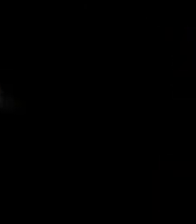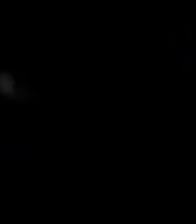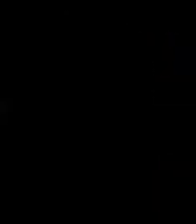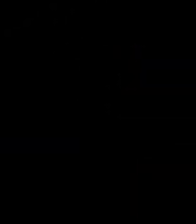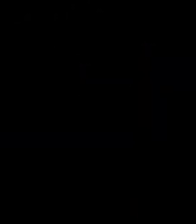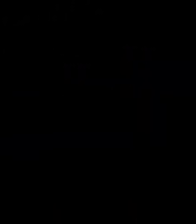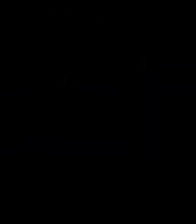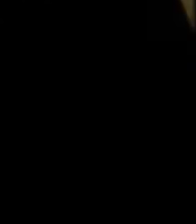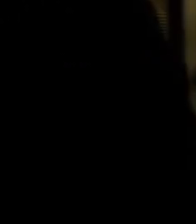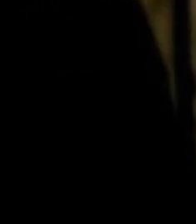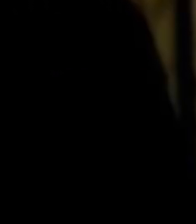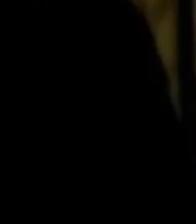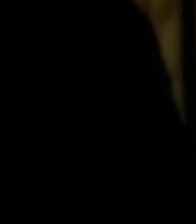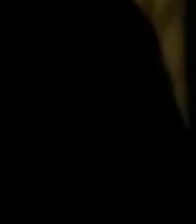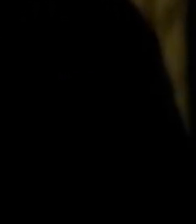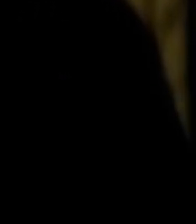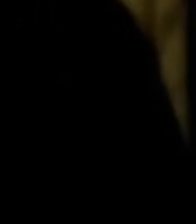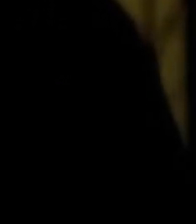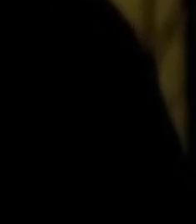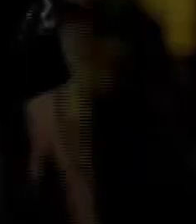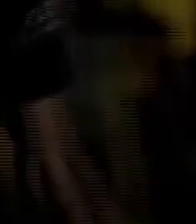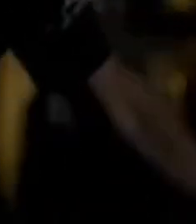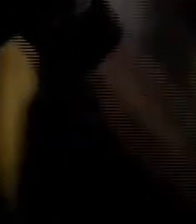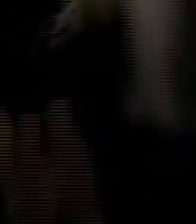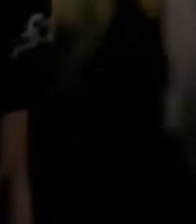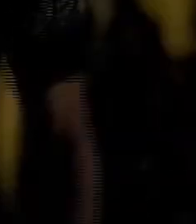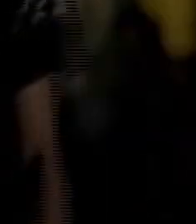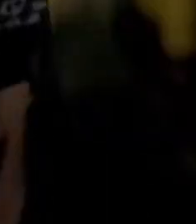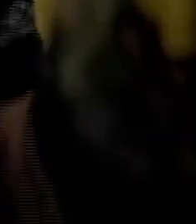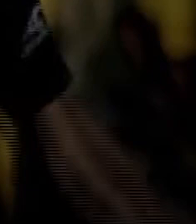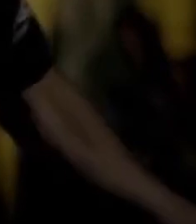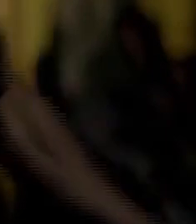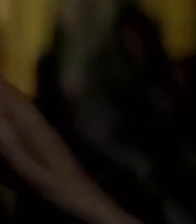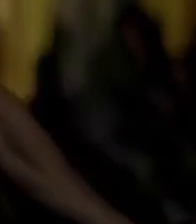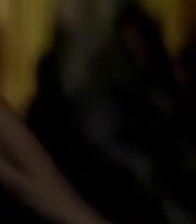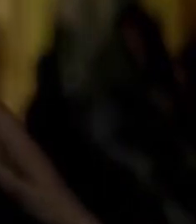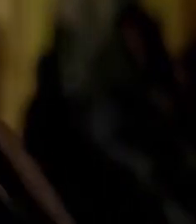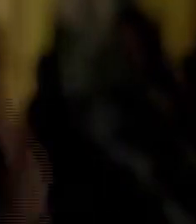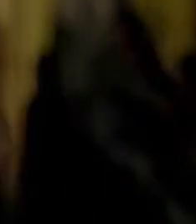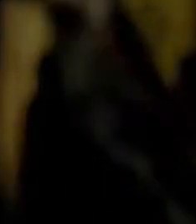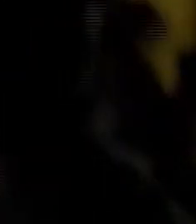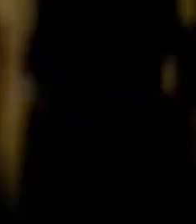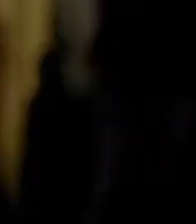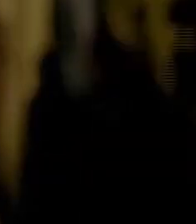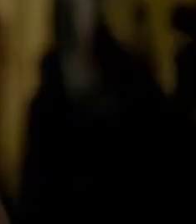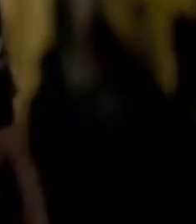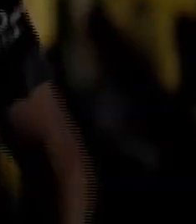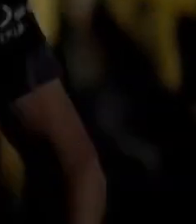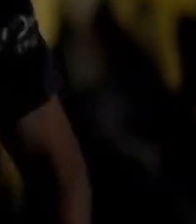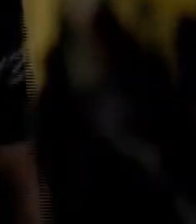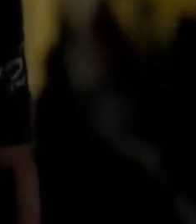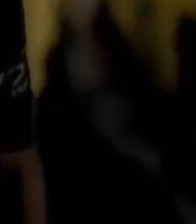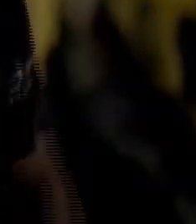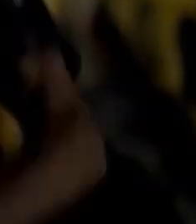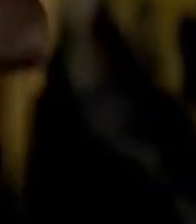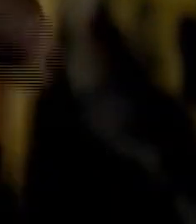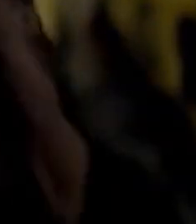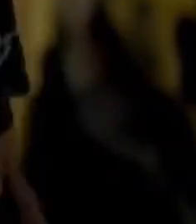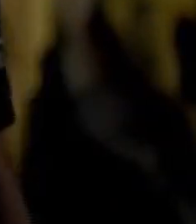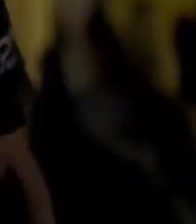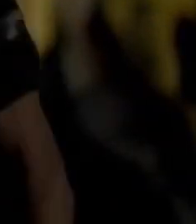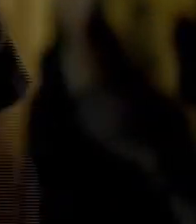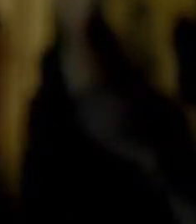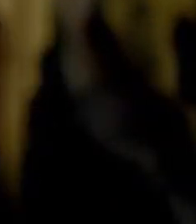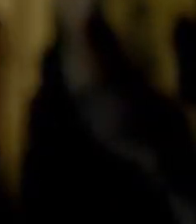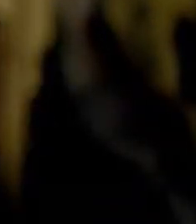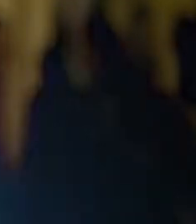poco, salir, pasear, caminar, tomar un poco de aire. Está bien, pero acá no es el lugar. Este no es el lugar, ¿entendés? Acá hay familias, este no es un lugar